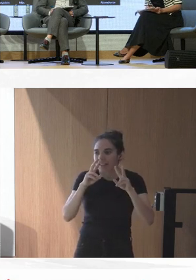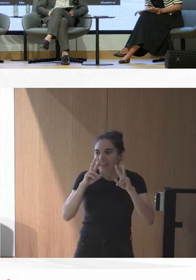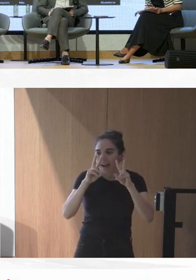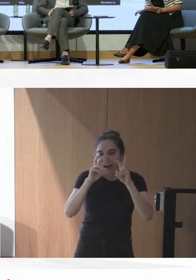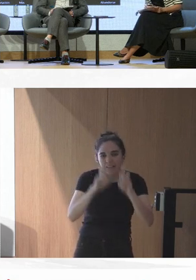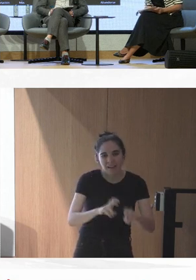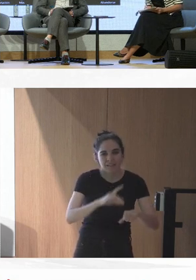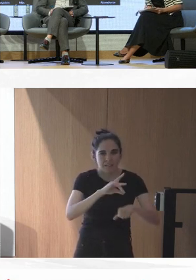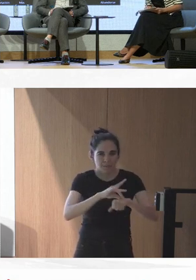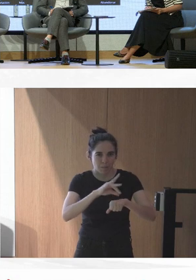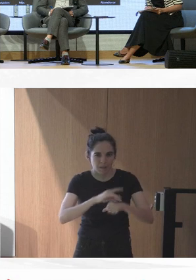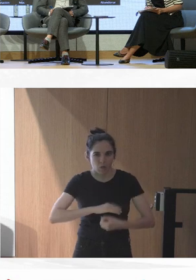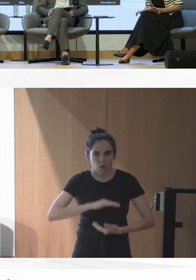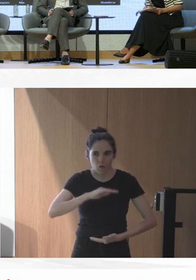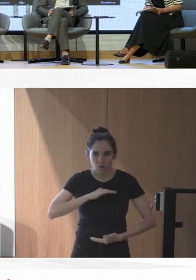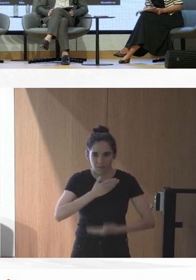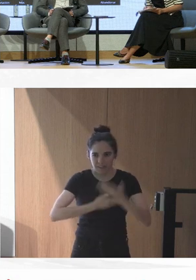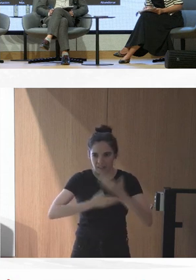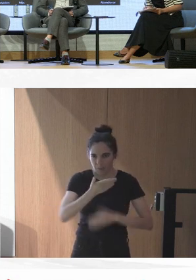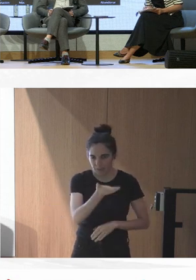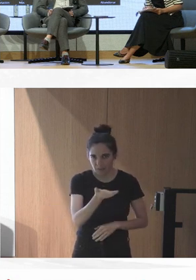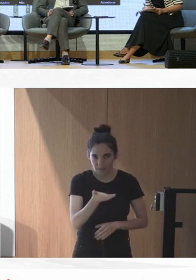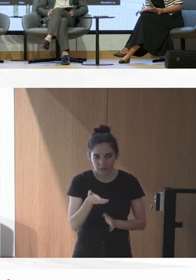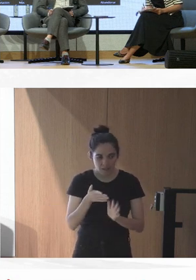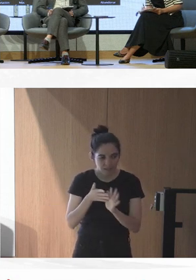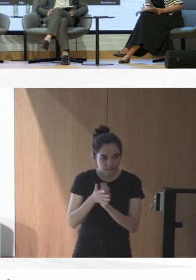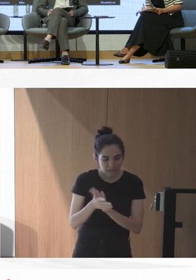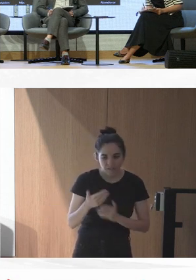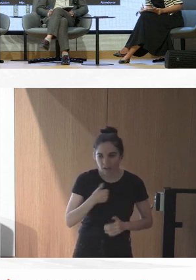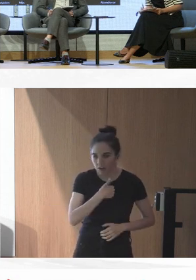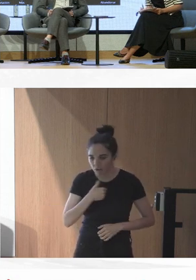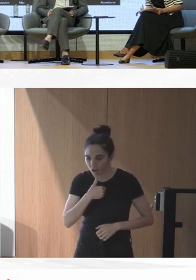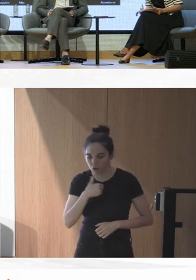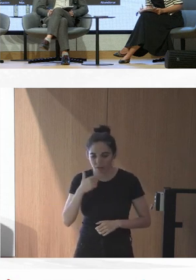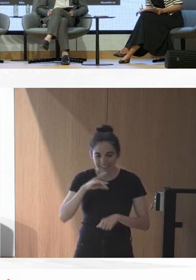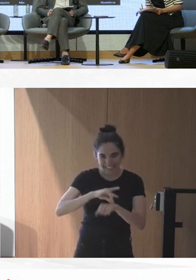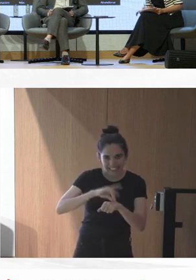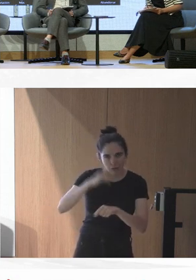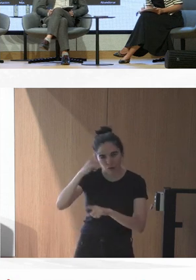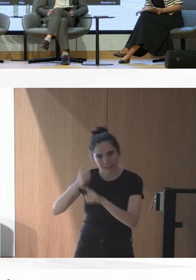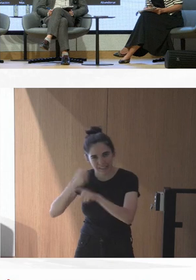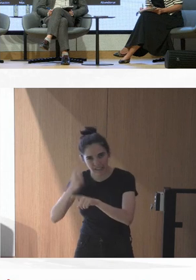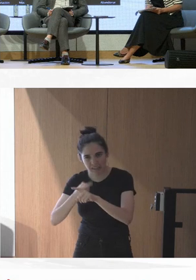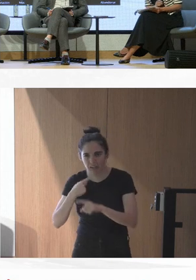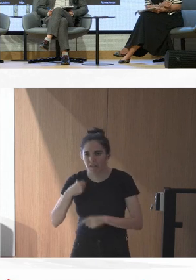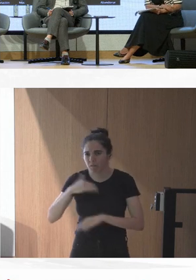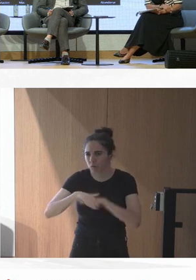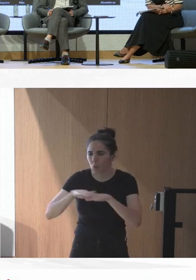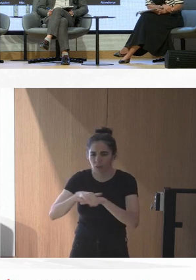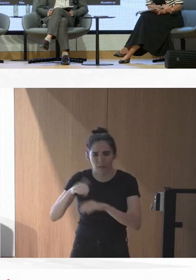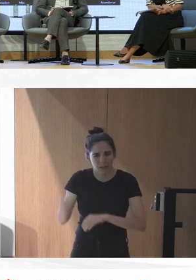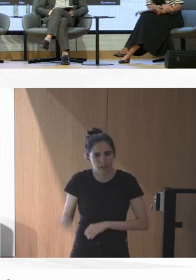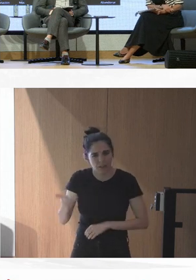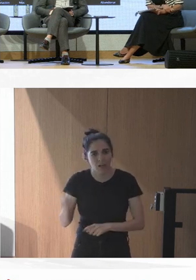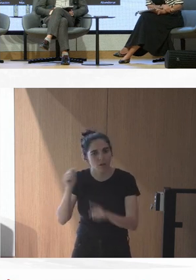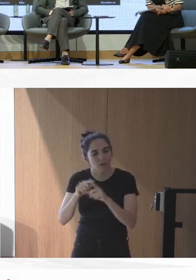de la discapacidad. El papel de los clínicos y de los psiquiatras es fundamental a la hora de determinar cuando alguien